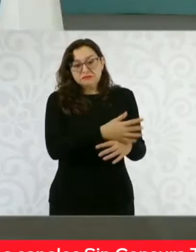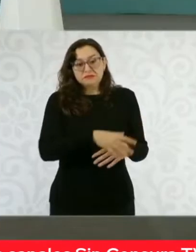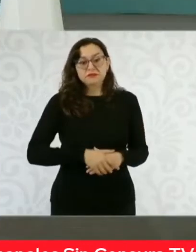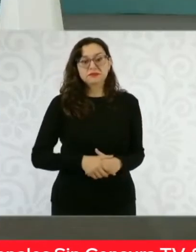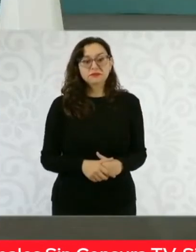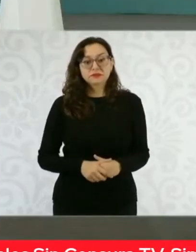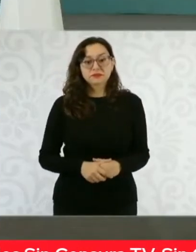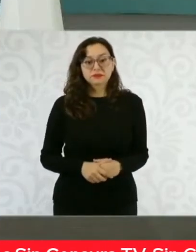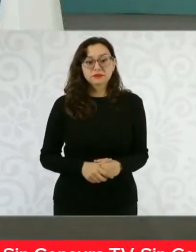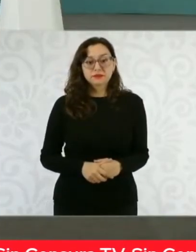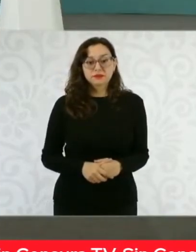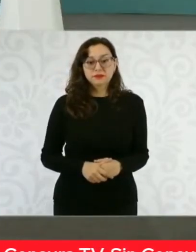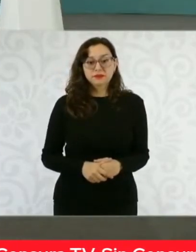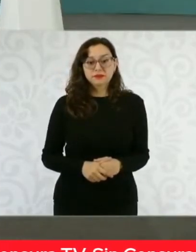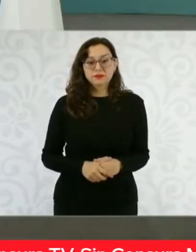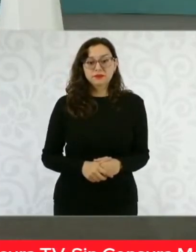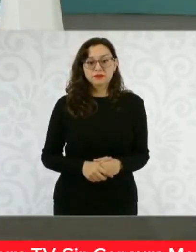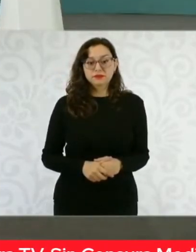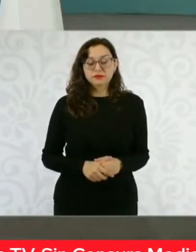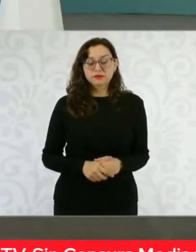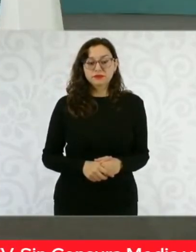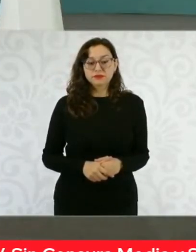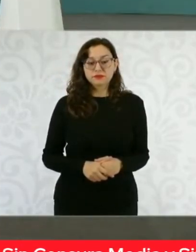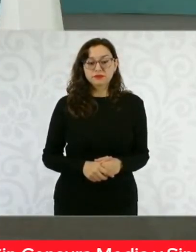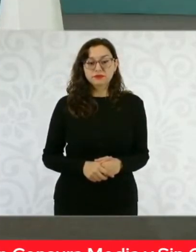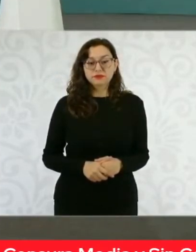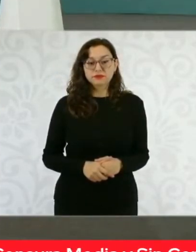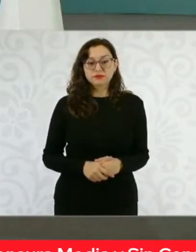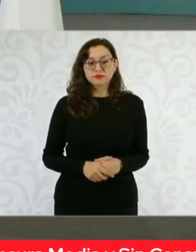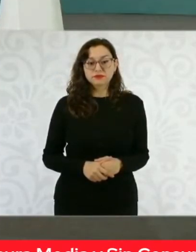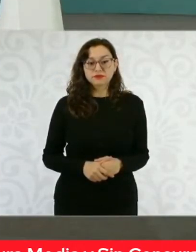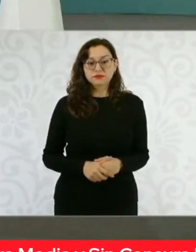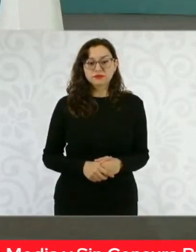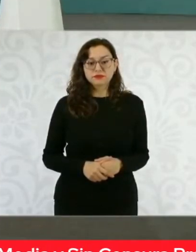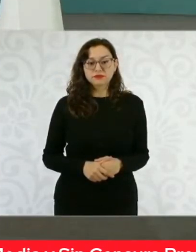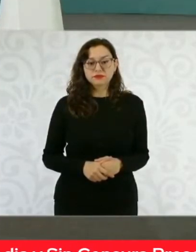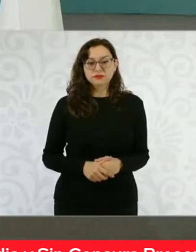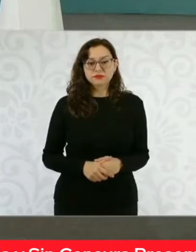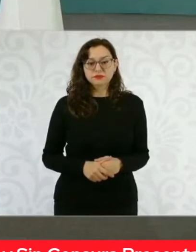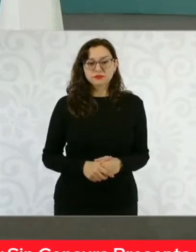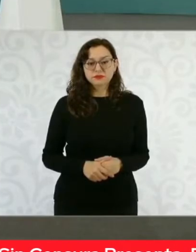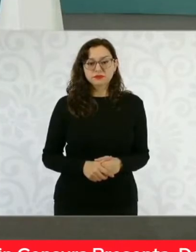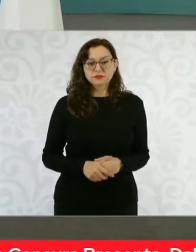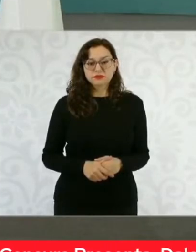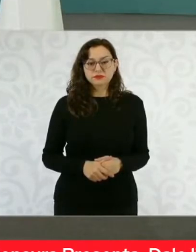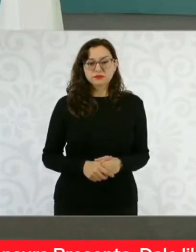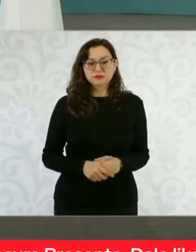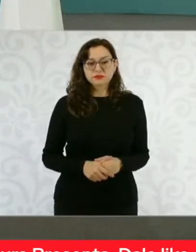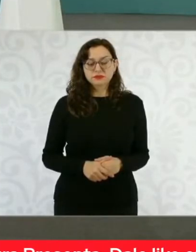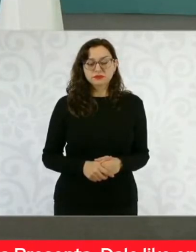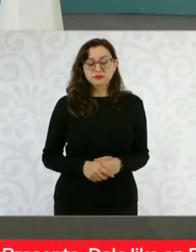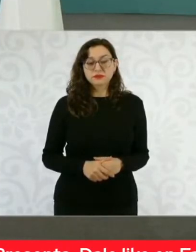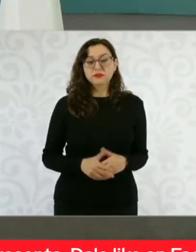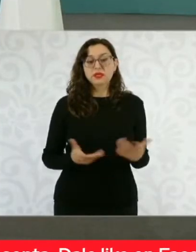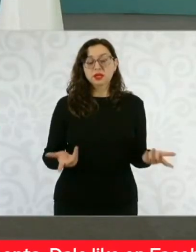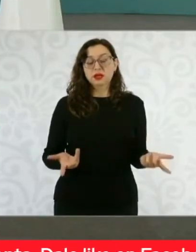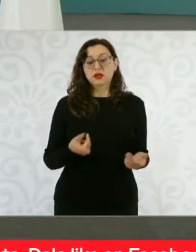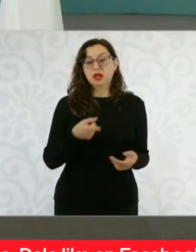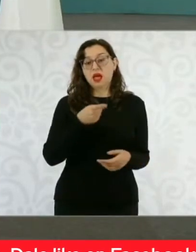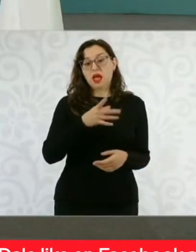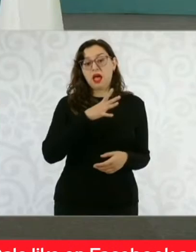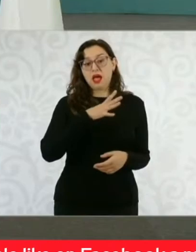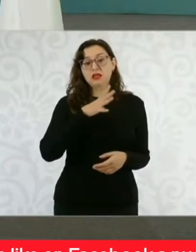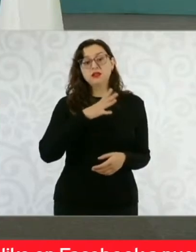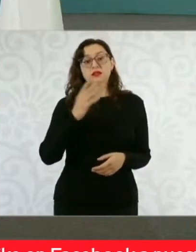Este documento que les vamos a presentar es atribuido al despacho legal White &